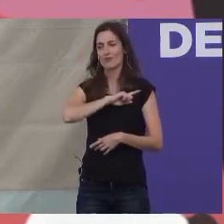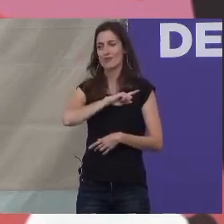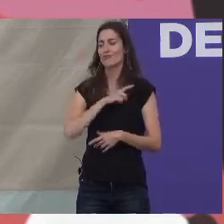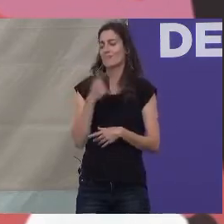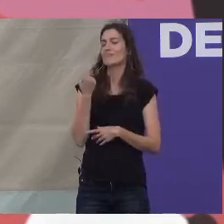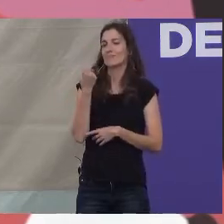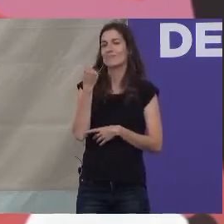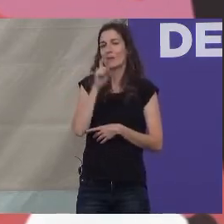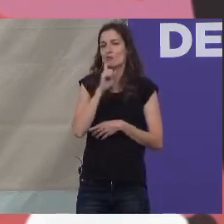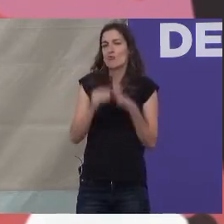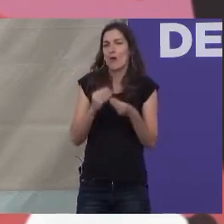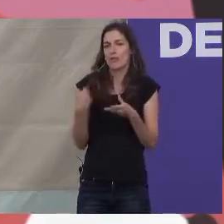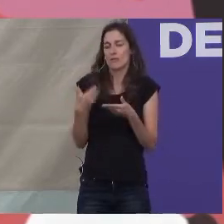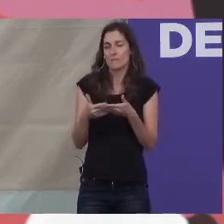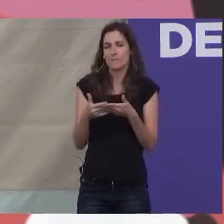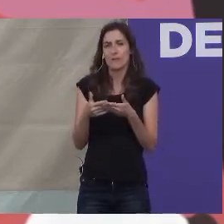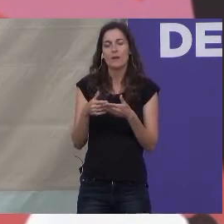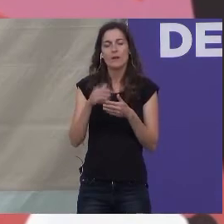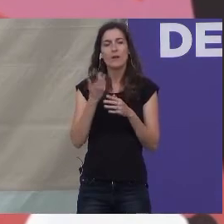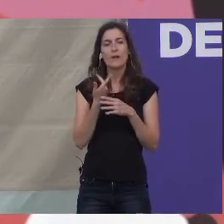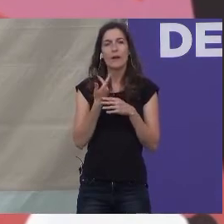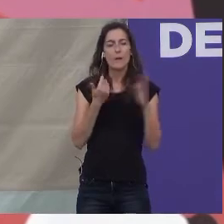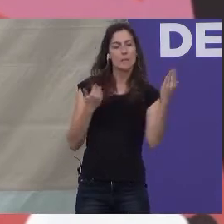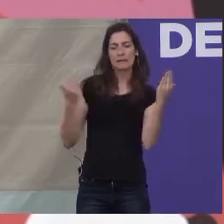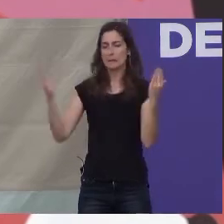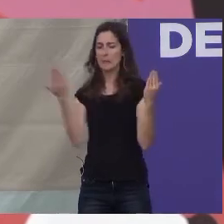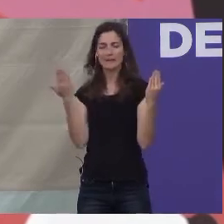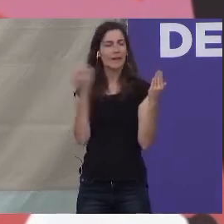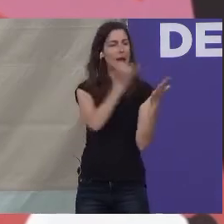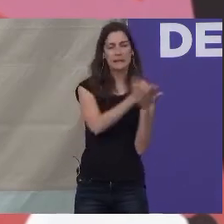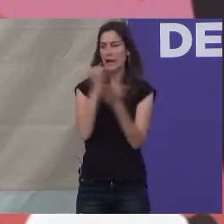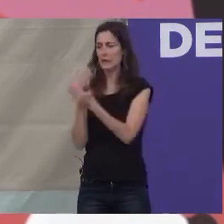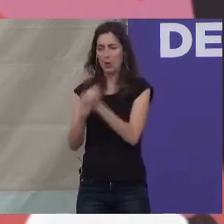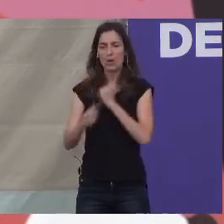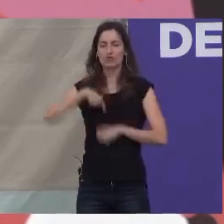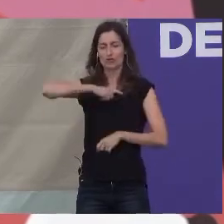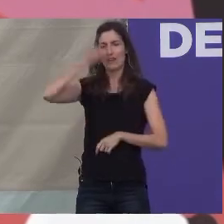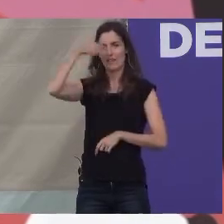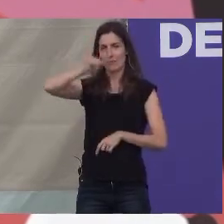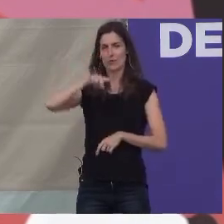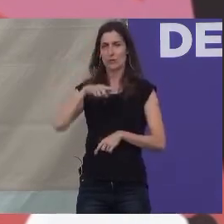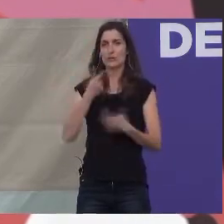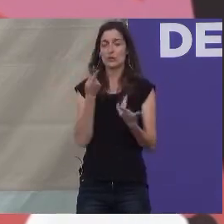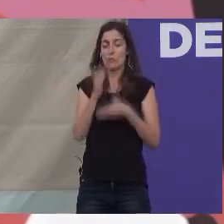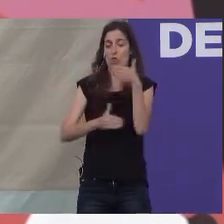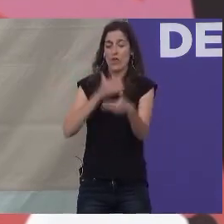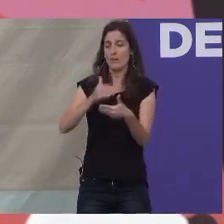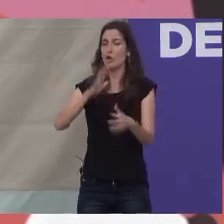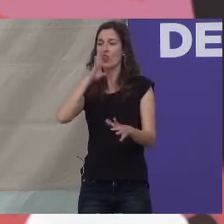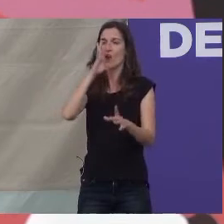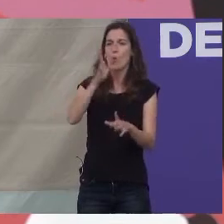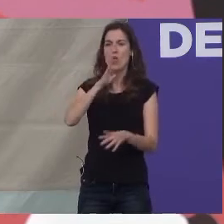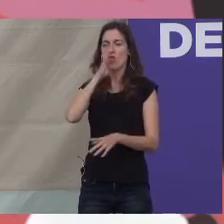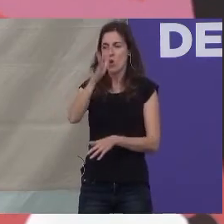conocemos ya el procedimiento, las garantías que han de tener las partes. Podemos asegurar que el procedimiento para esas denuncias que